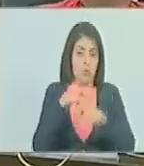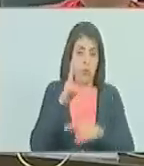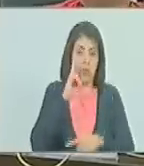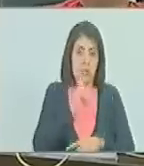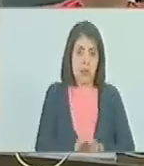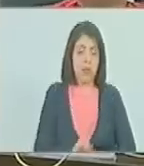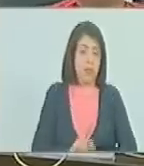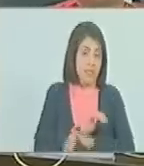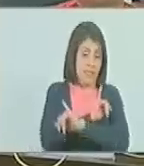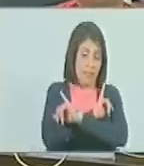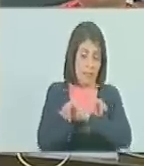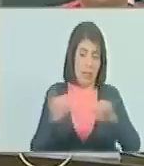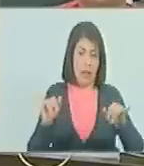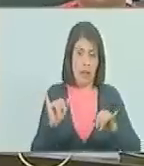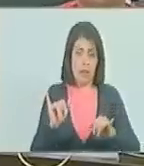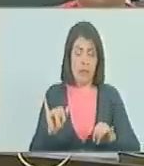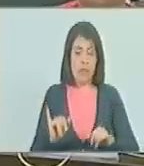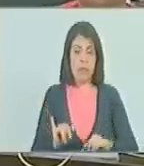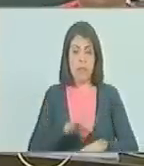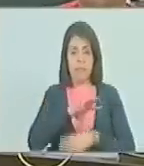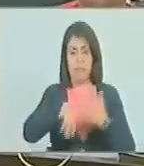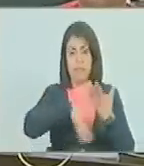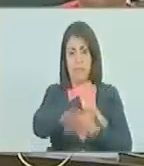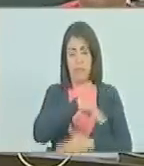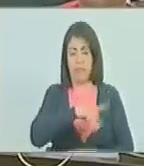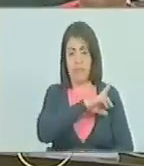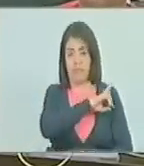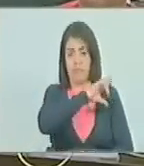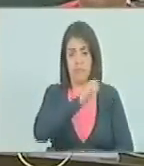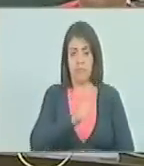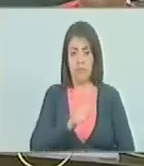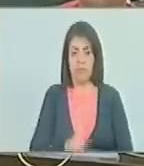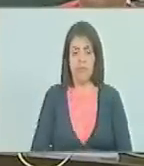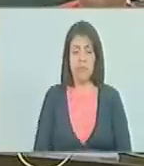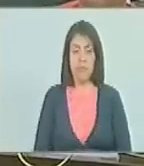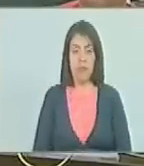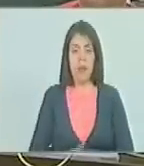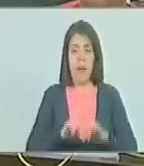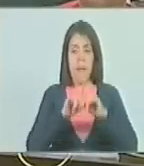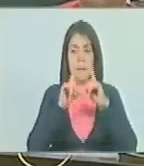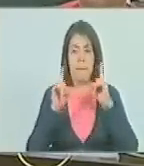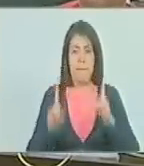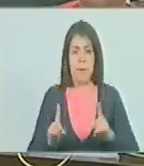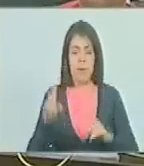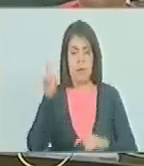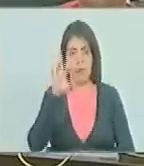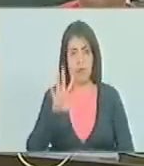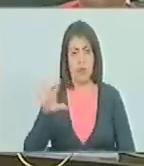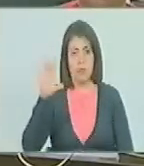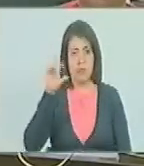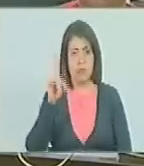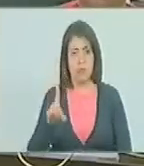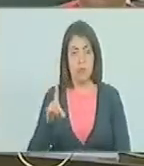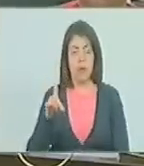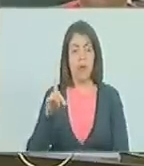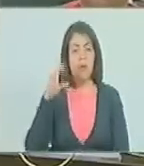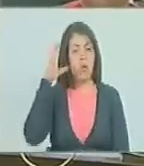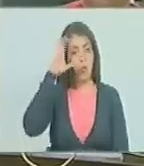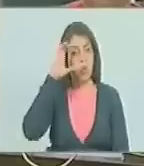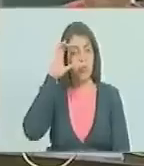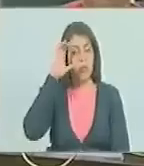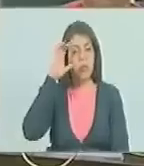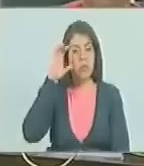esa nefasta, de ese nefasto equipo rectoral. Pero Venezuela debe tener conciencia,